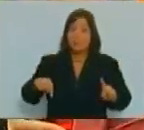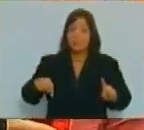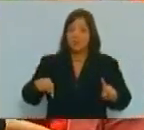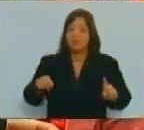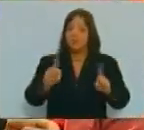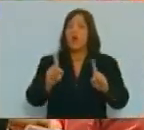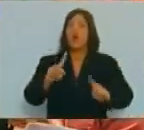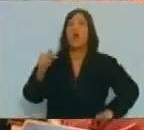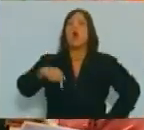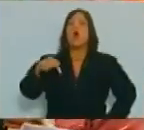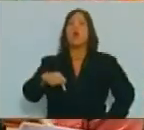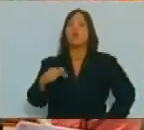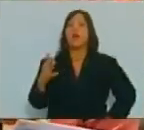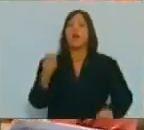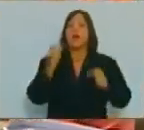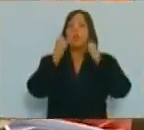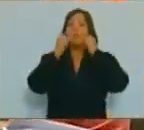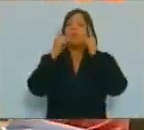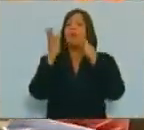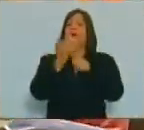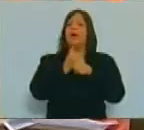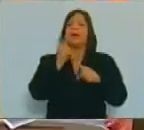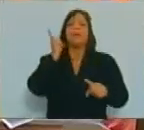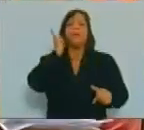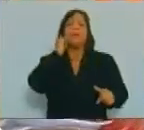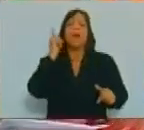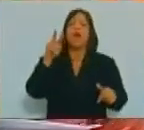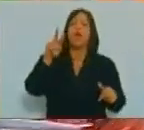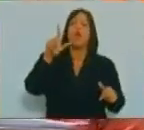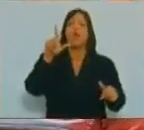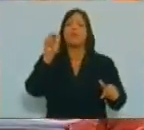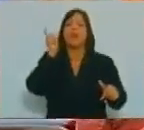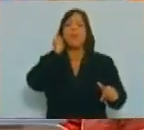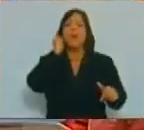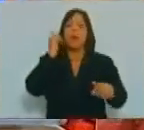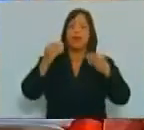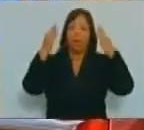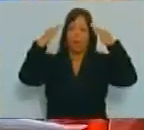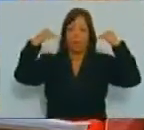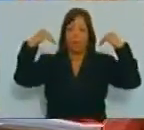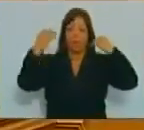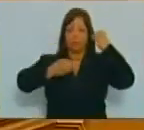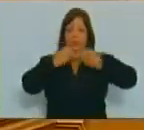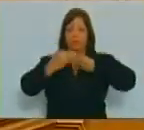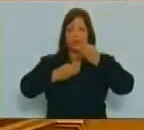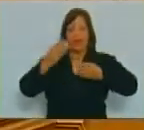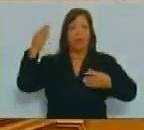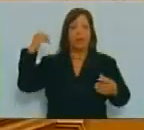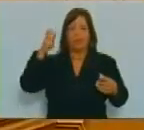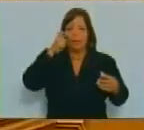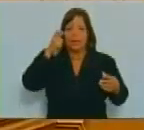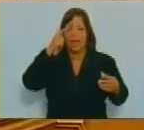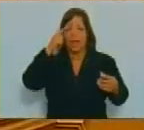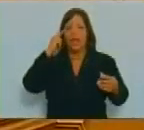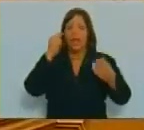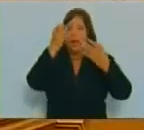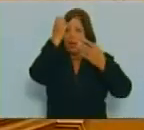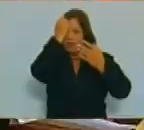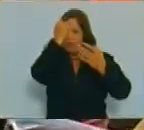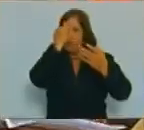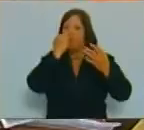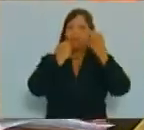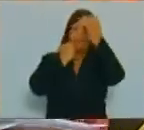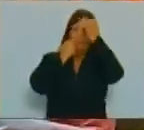de que a la señora luisa marvel ya se le ocurrió quitarse la careta a